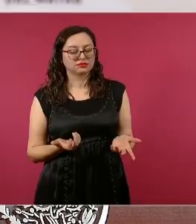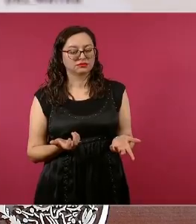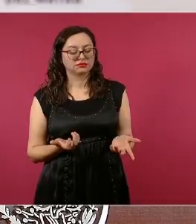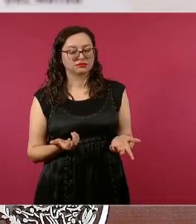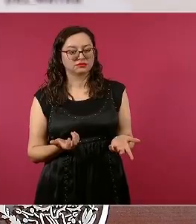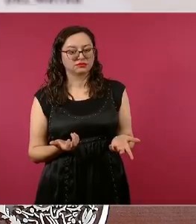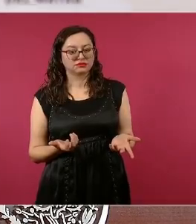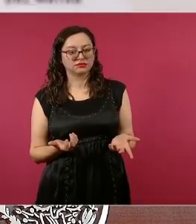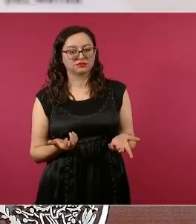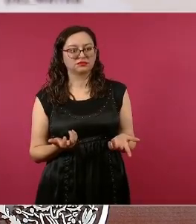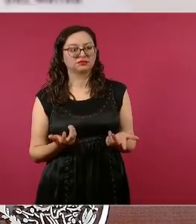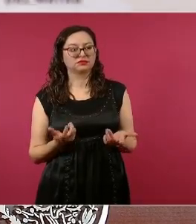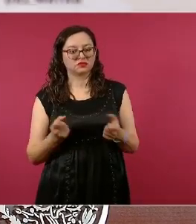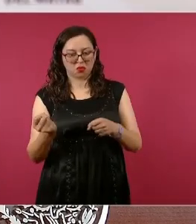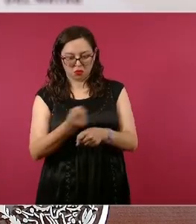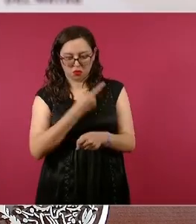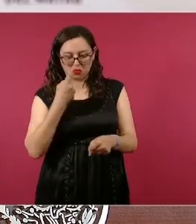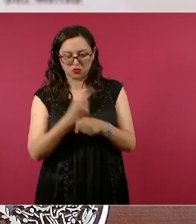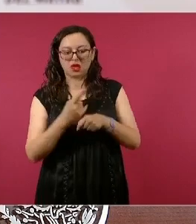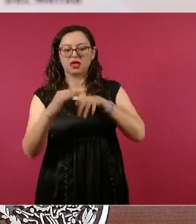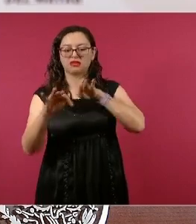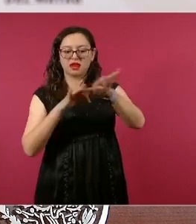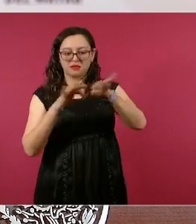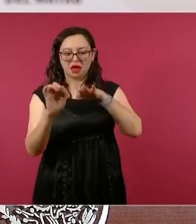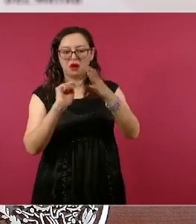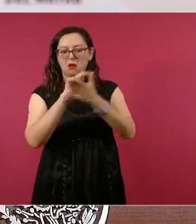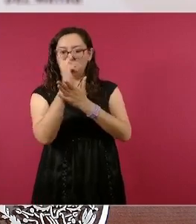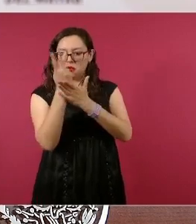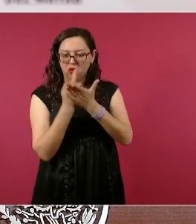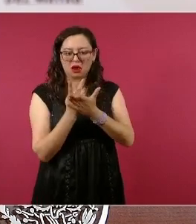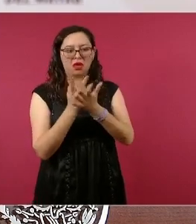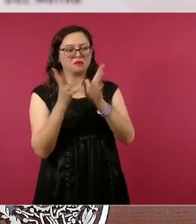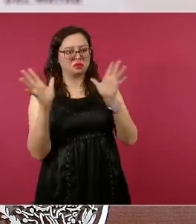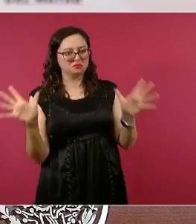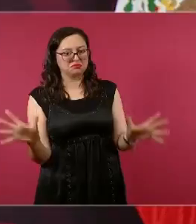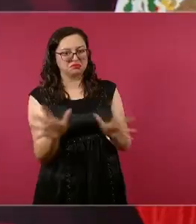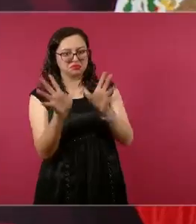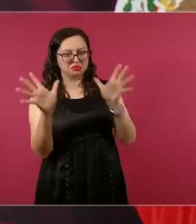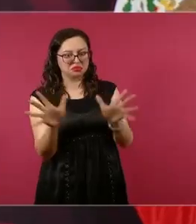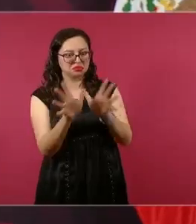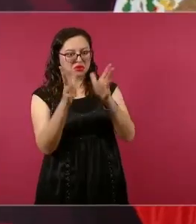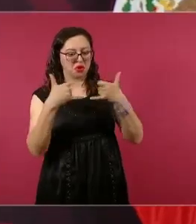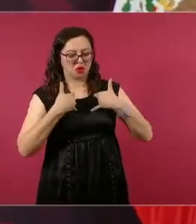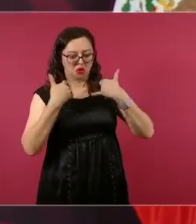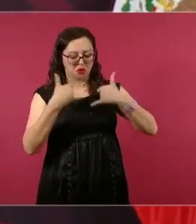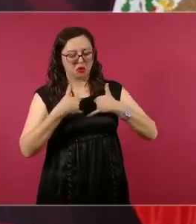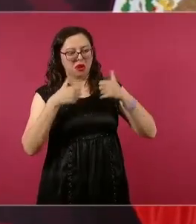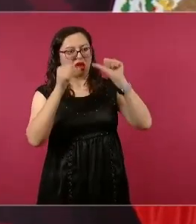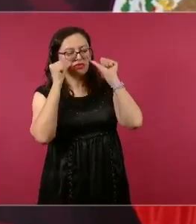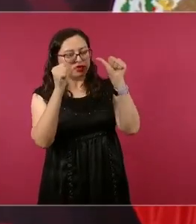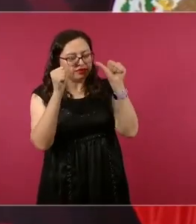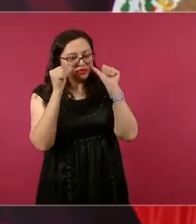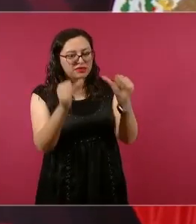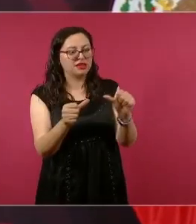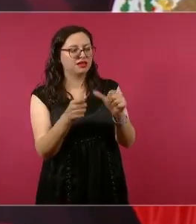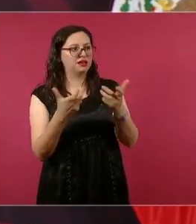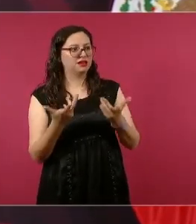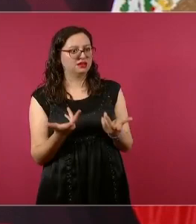empleo, con programas de bienestar, con atención a los jóvenes,